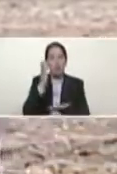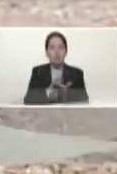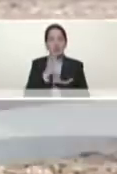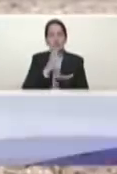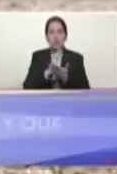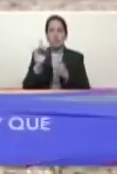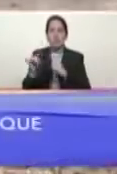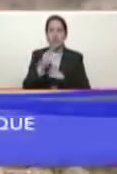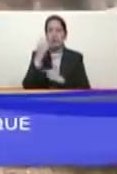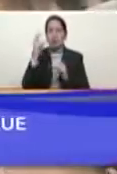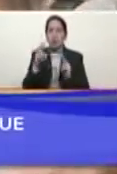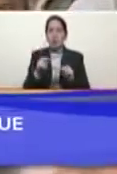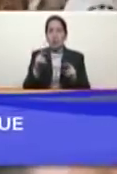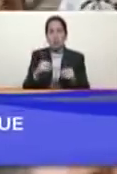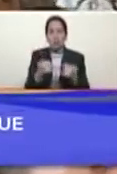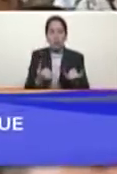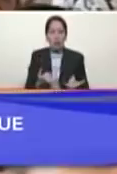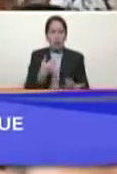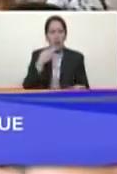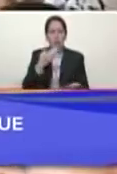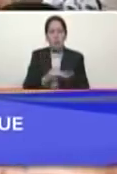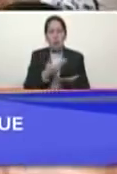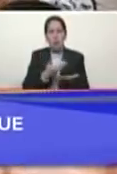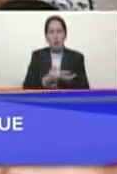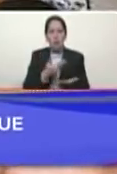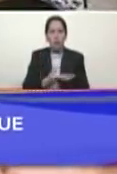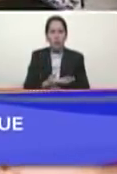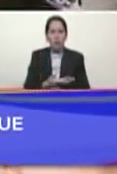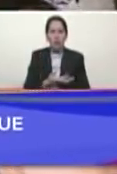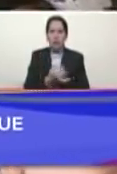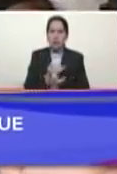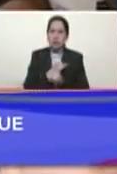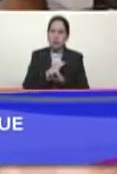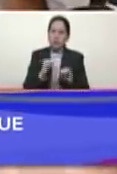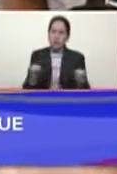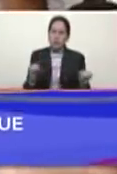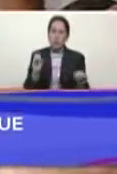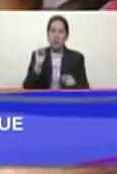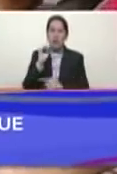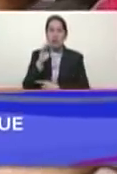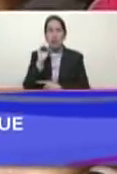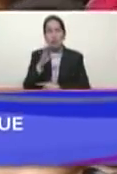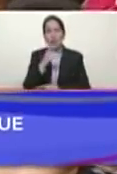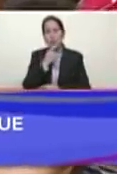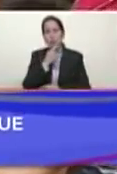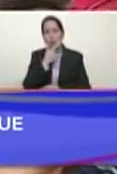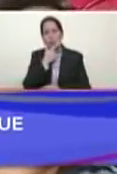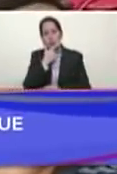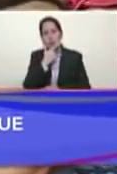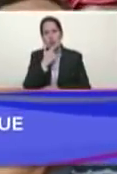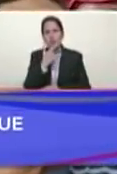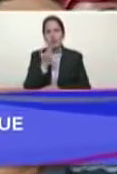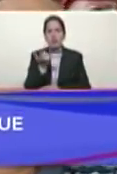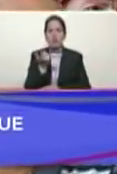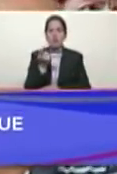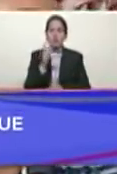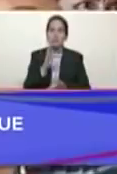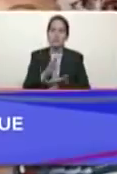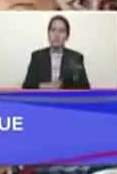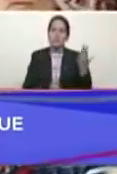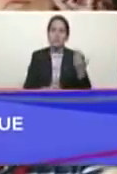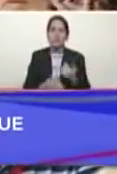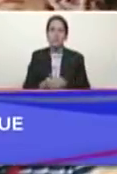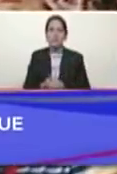Me están haciendo una propuesta aquí. Ya para terminar esta jornada tan bonita, está tan bonita la cosa que nos provoca irse de aquí.